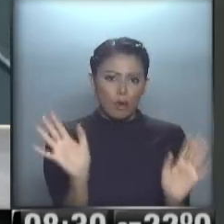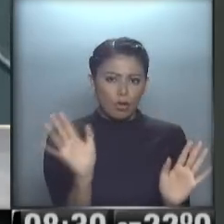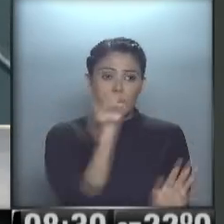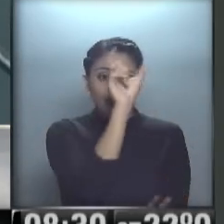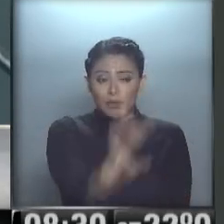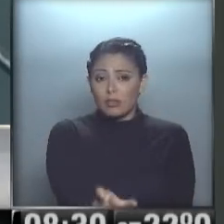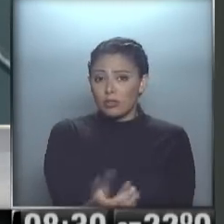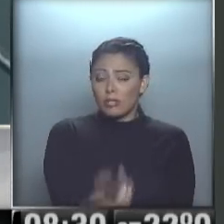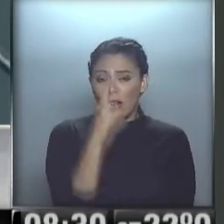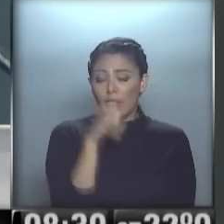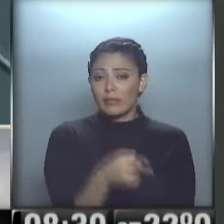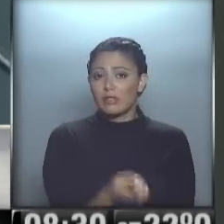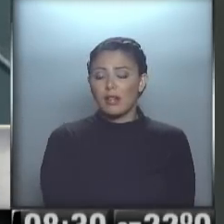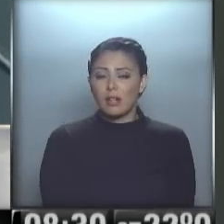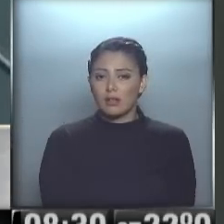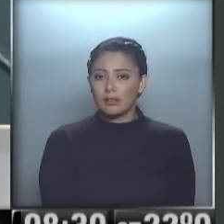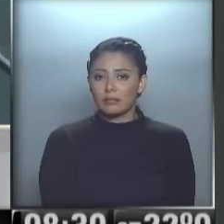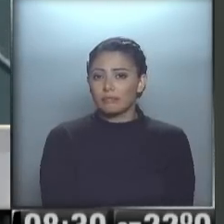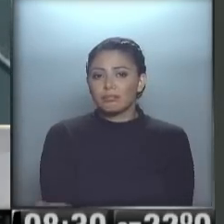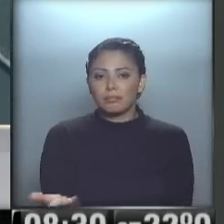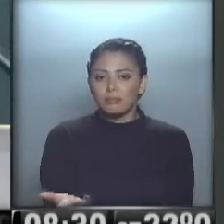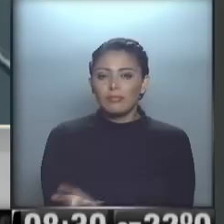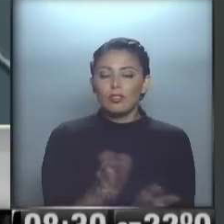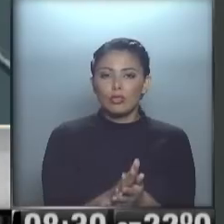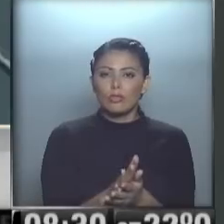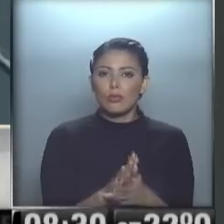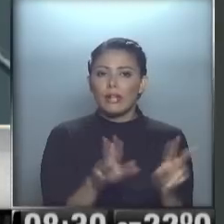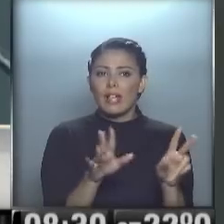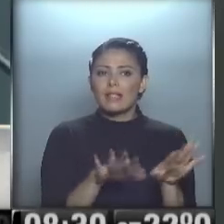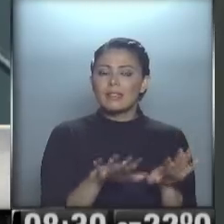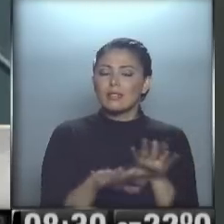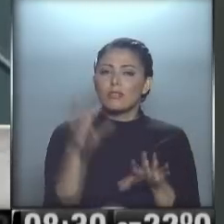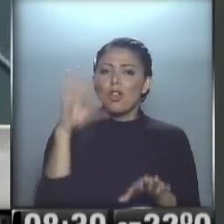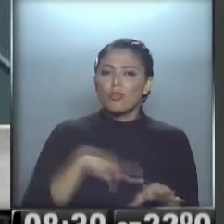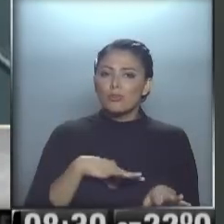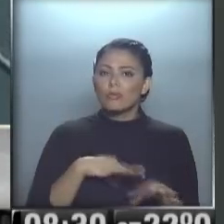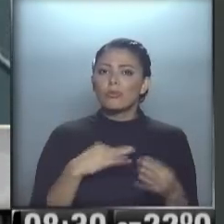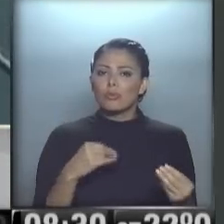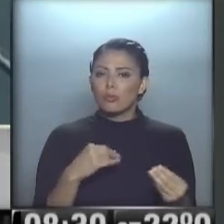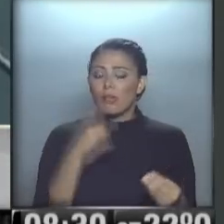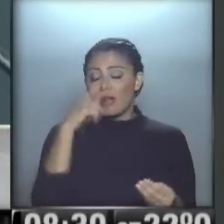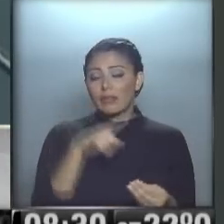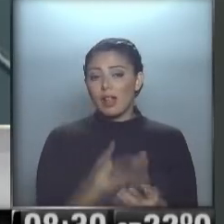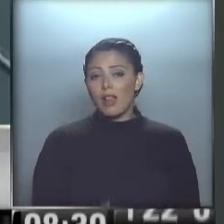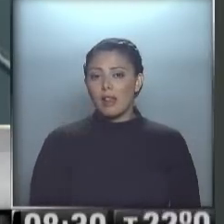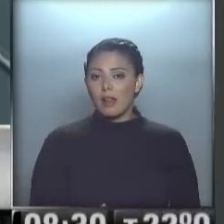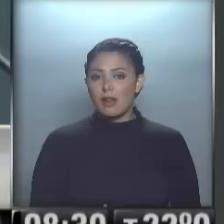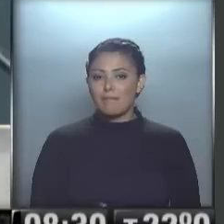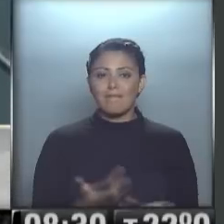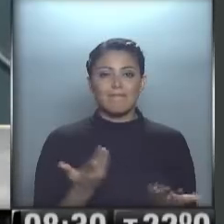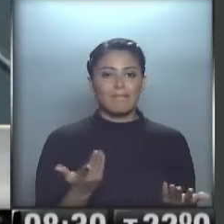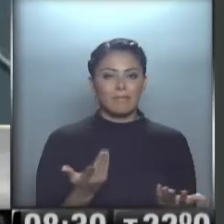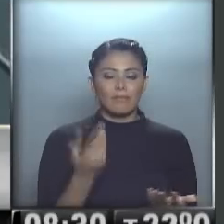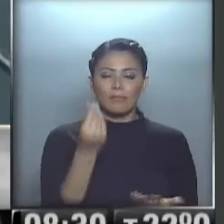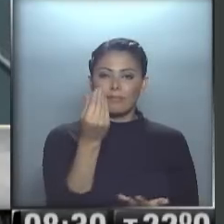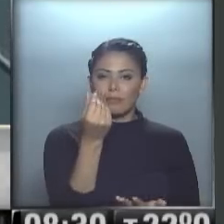usuario final en términos eh monetarios es eh finalmente poco